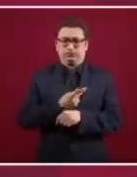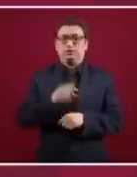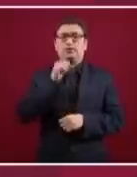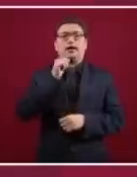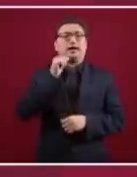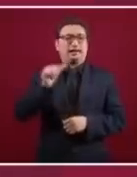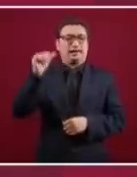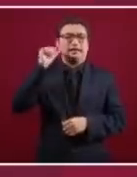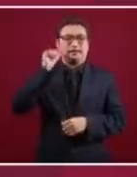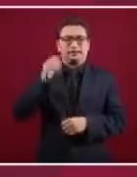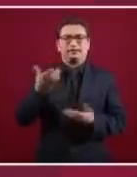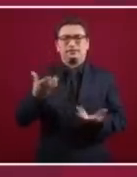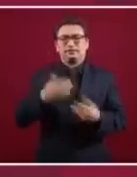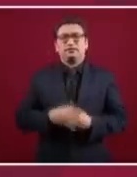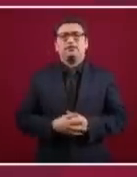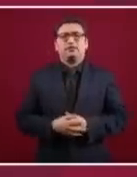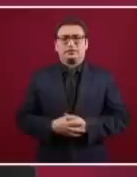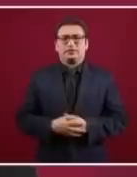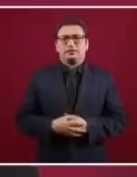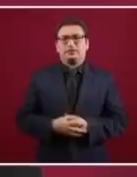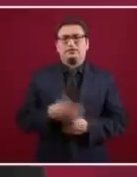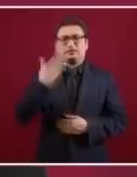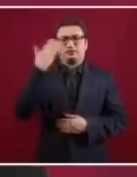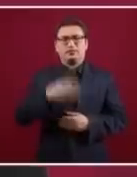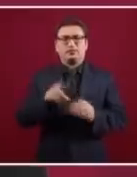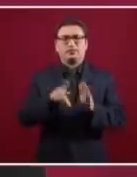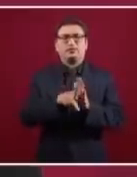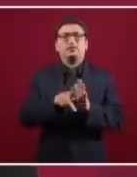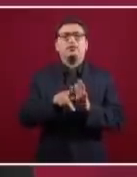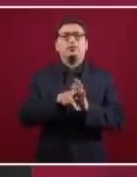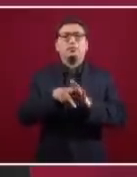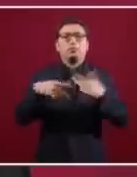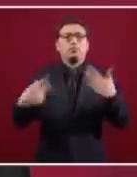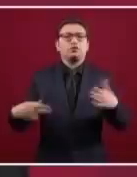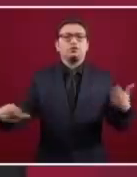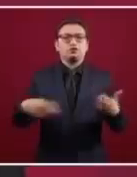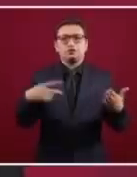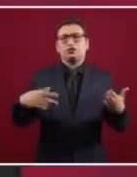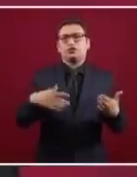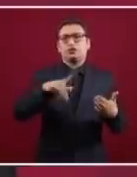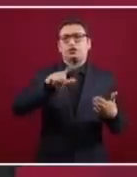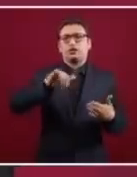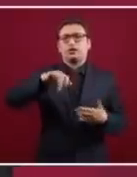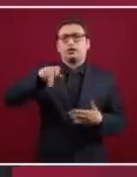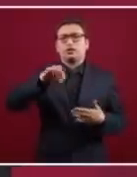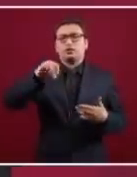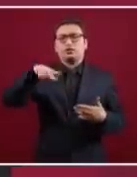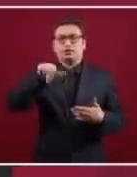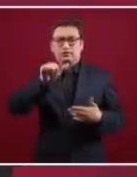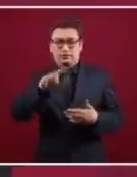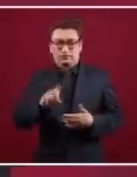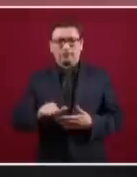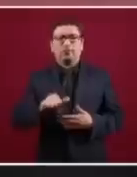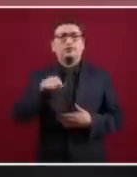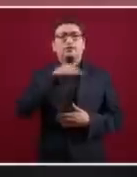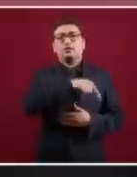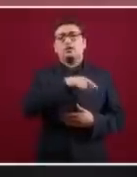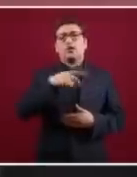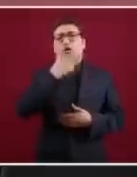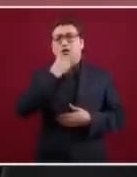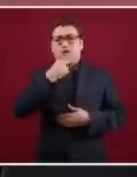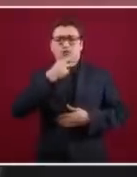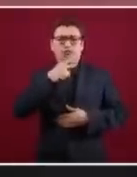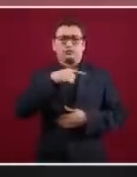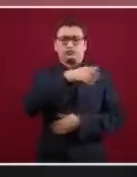por ejemplo ocho columnas de la jornada una declaración de un general y